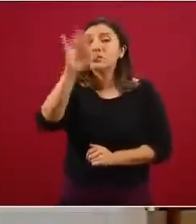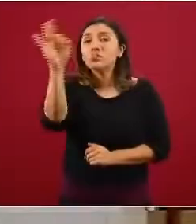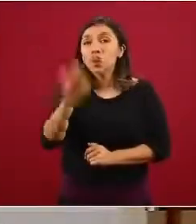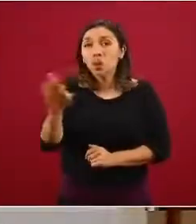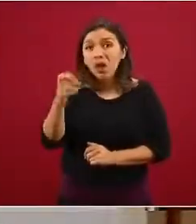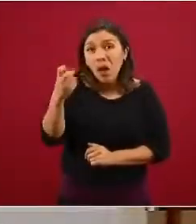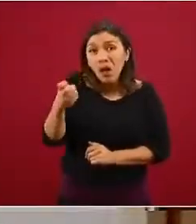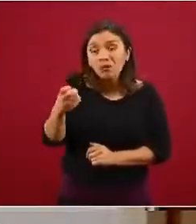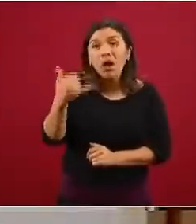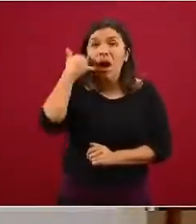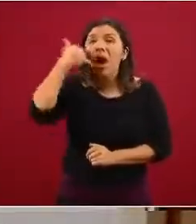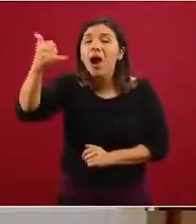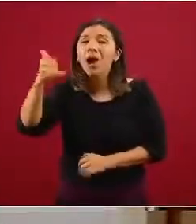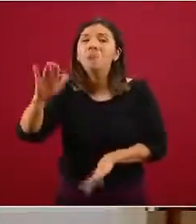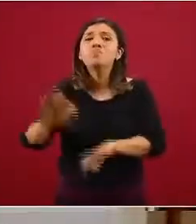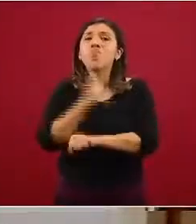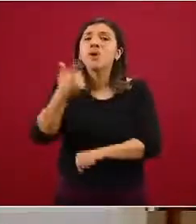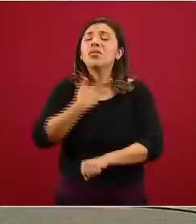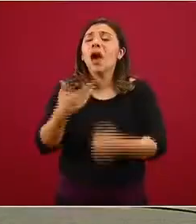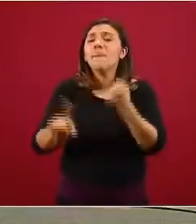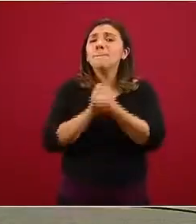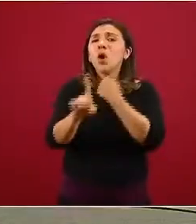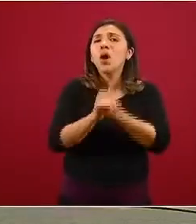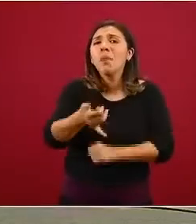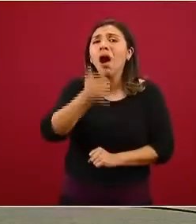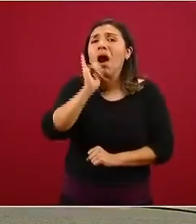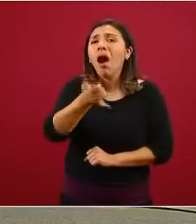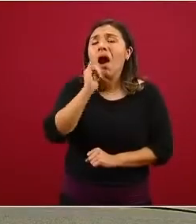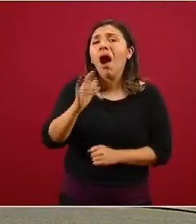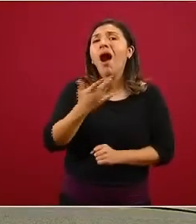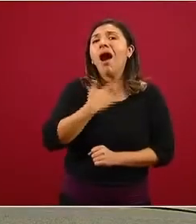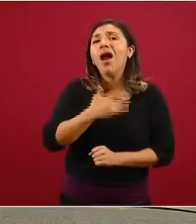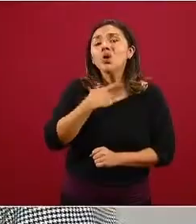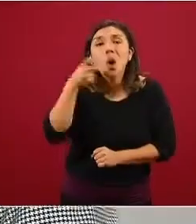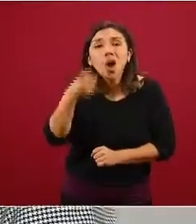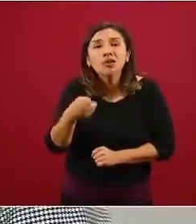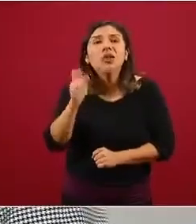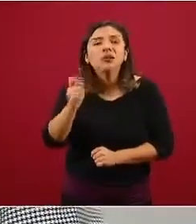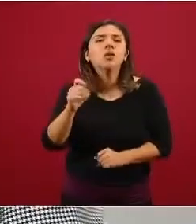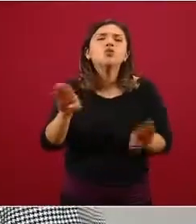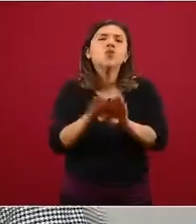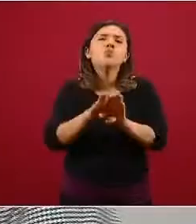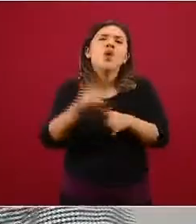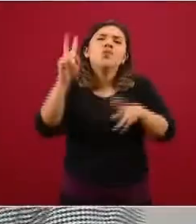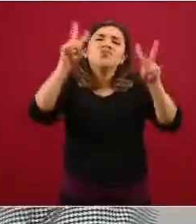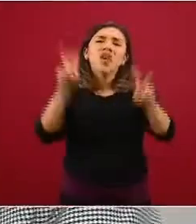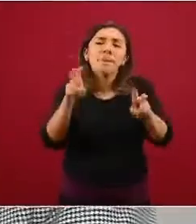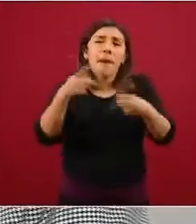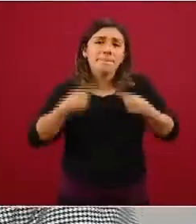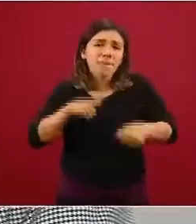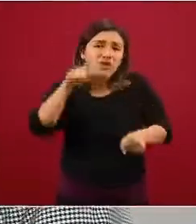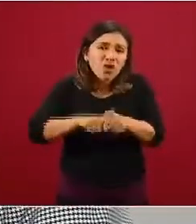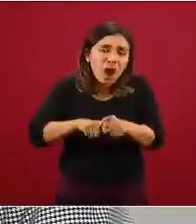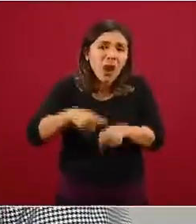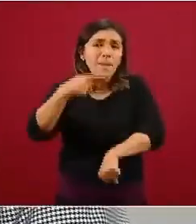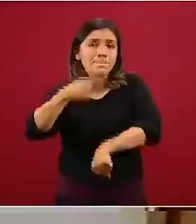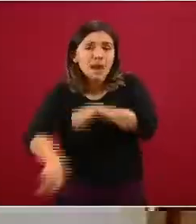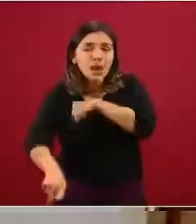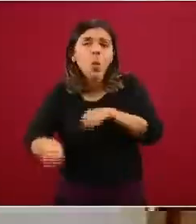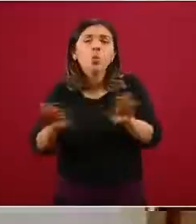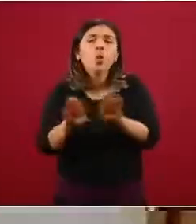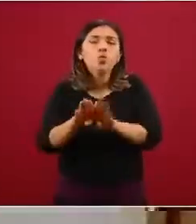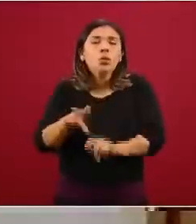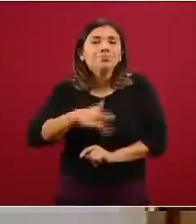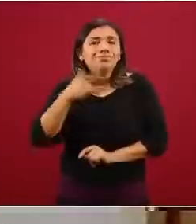de ellos llamó por un problema de alcohol. Y esto tiene que ver con factores personales, factores de riesgo, como por ejemplo